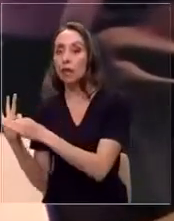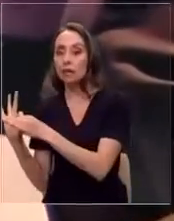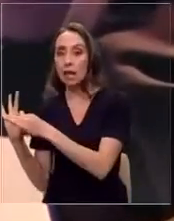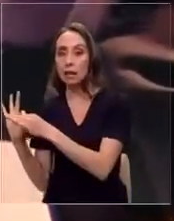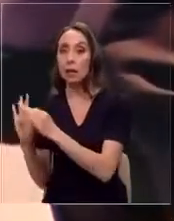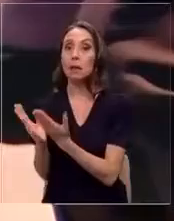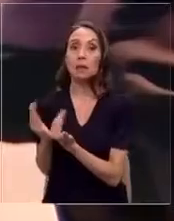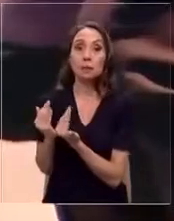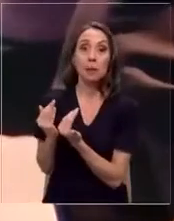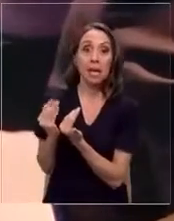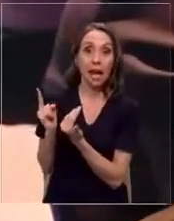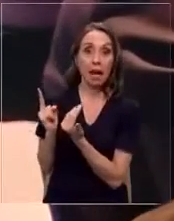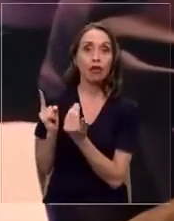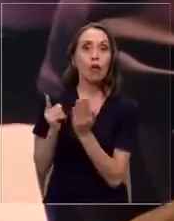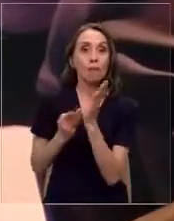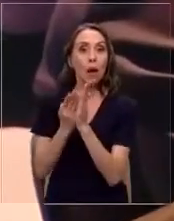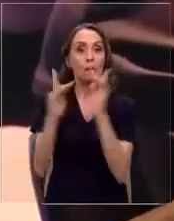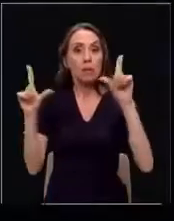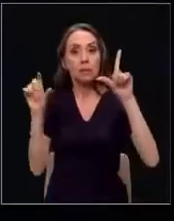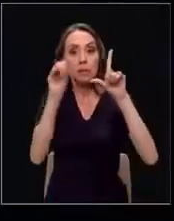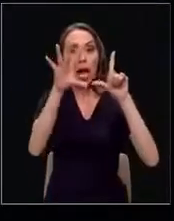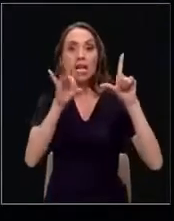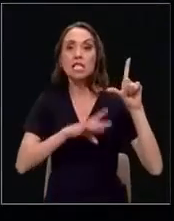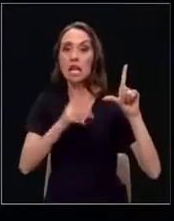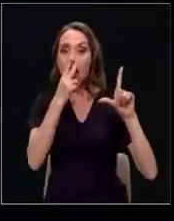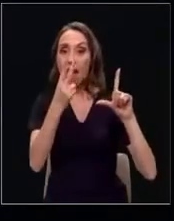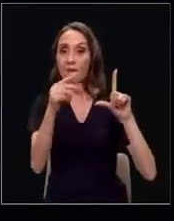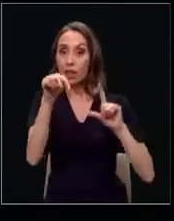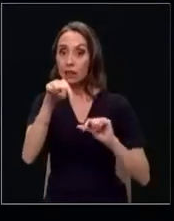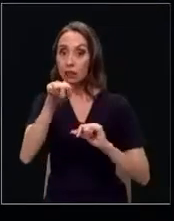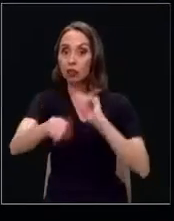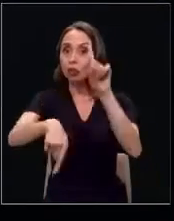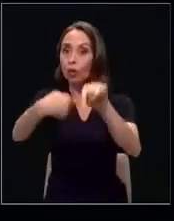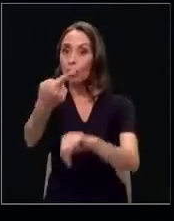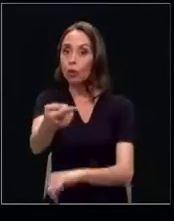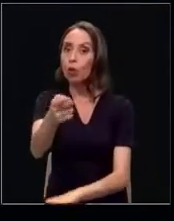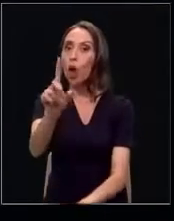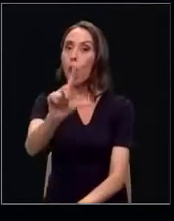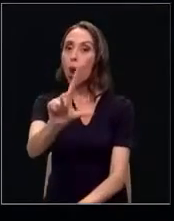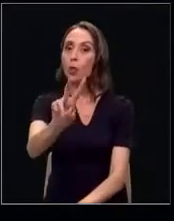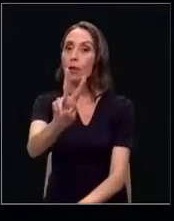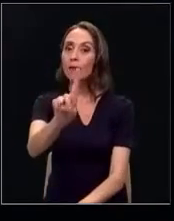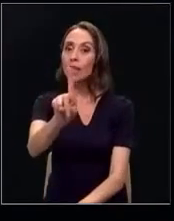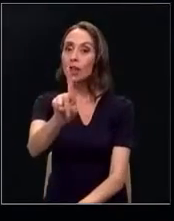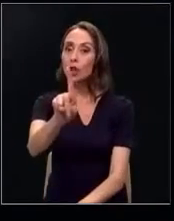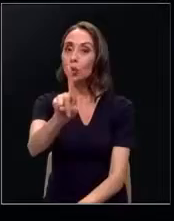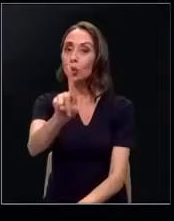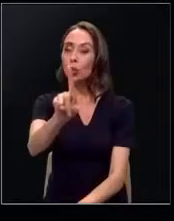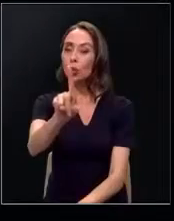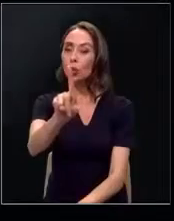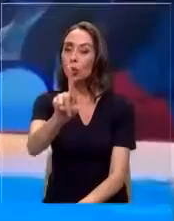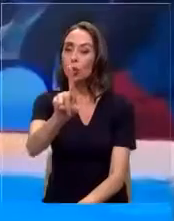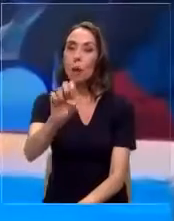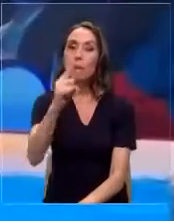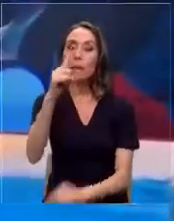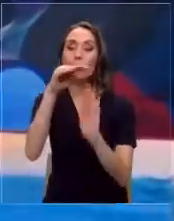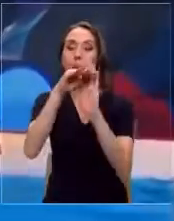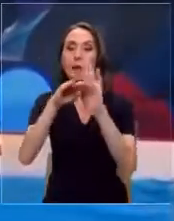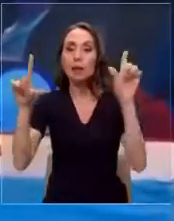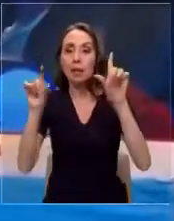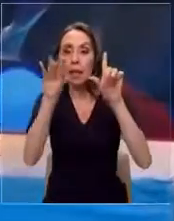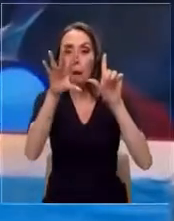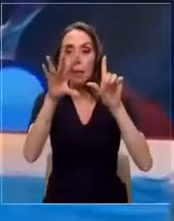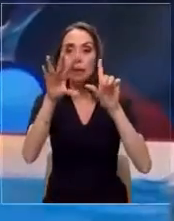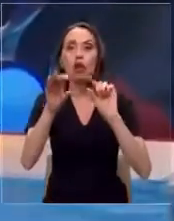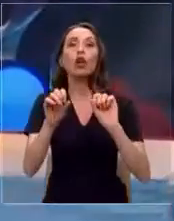espera entonces de ese estreno que va a hacer aquí en las pantallas de chilevisión el próximo lunes 21 el primer capítulo de